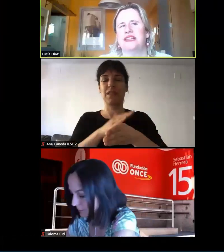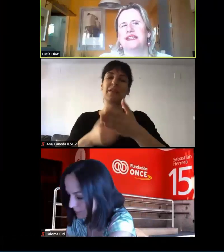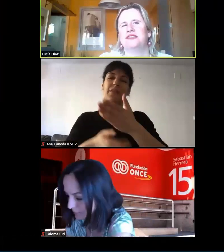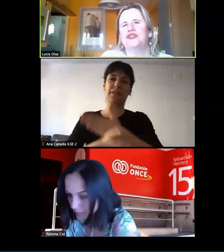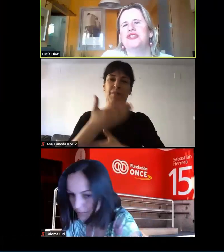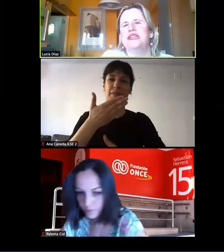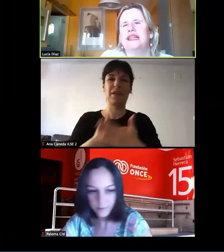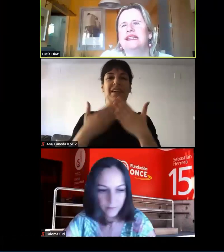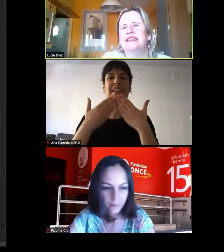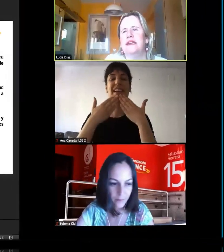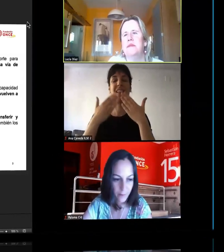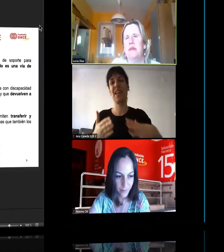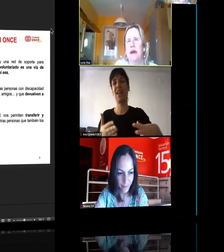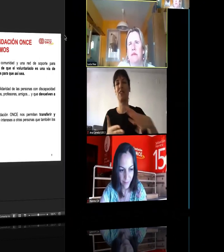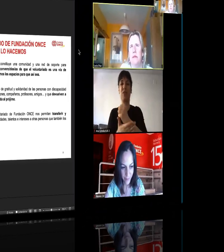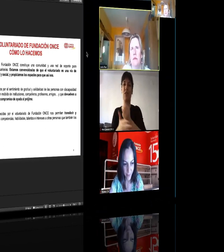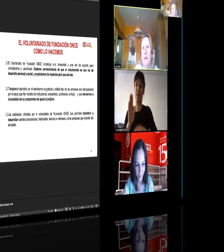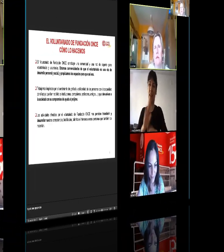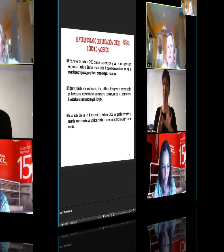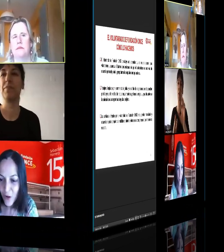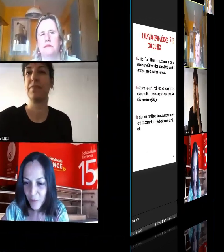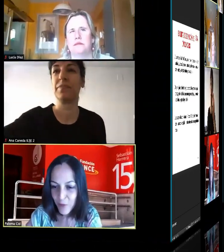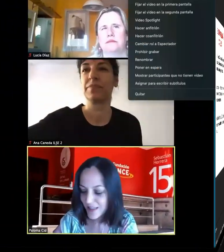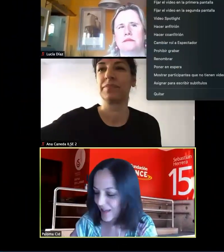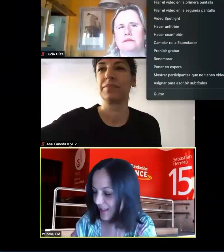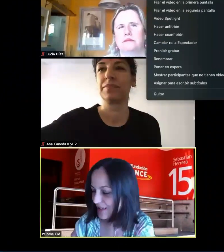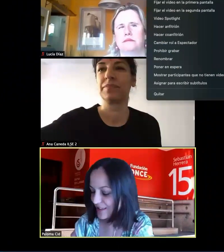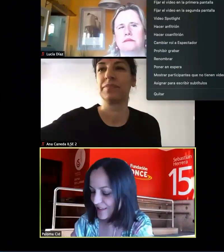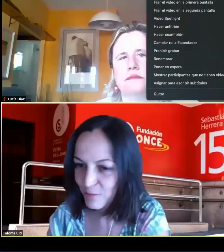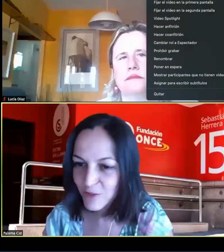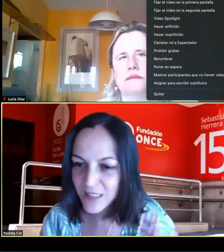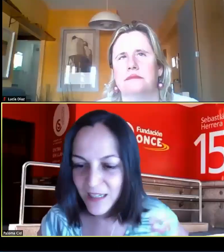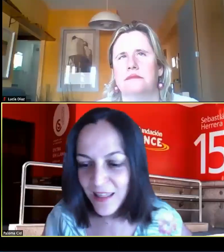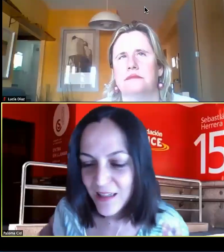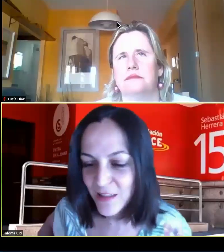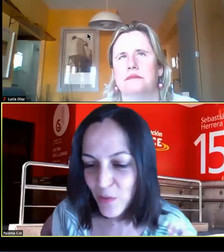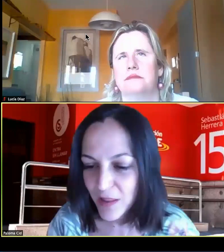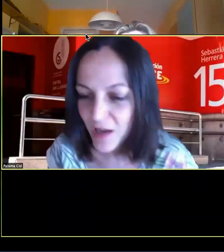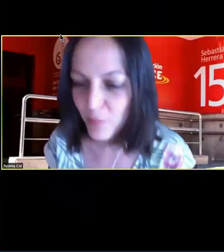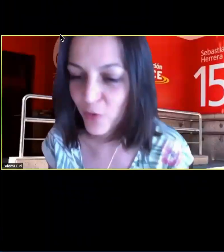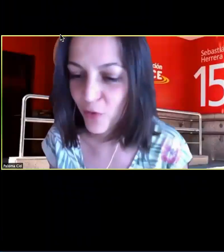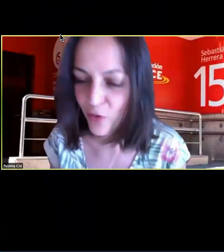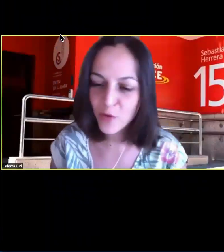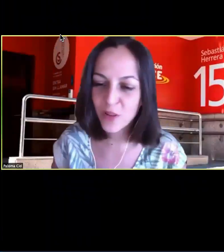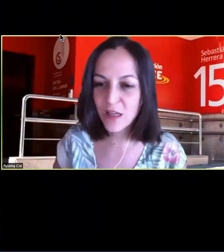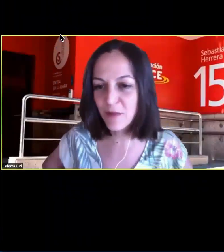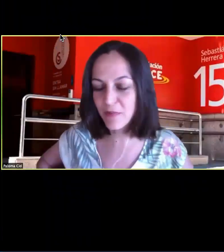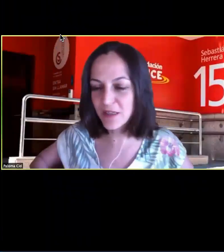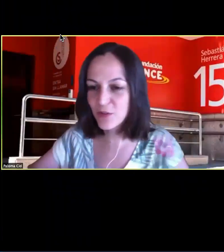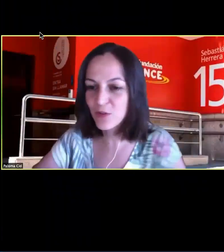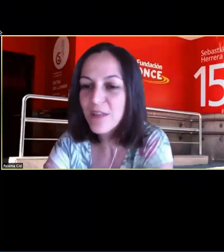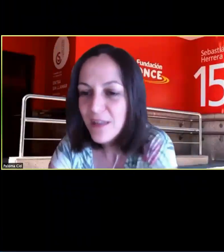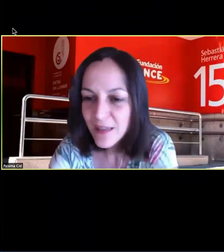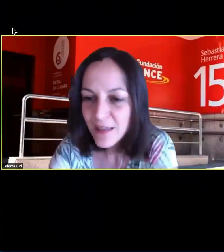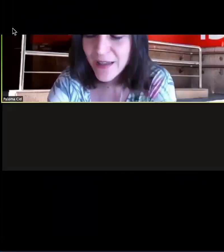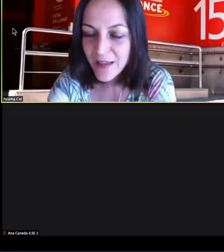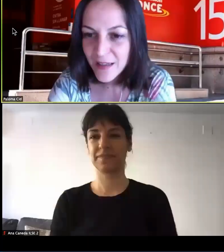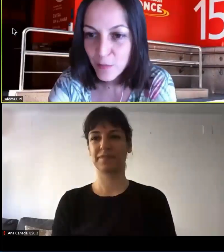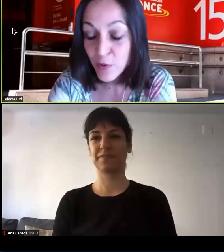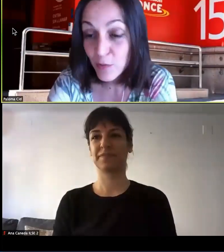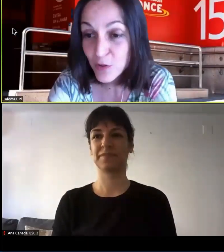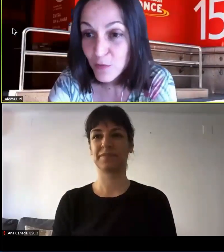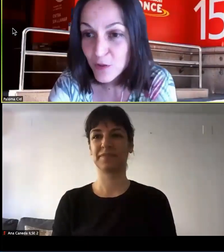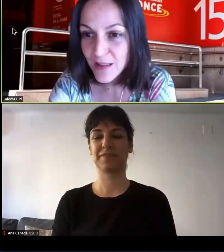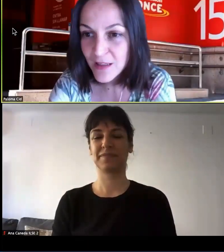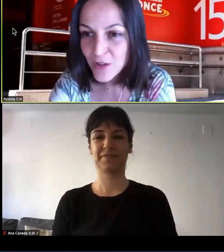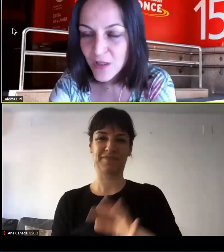Muchas gracias a todos y adelante, Paloma. Hola, buenas tardes. Muchas gracias, Lucía, por darme paso.